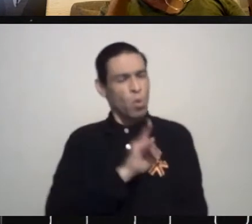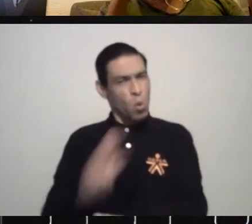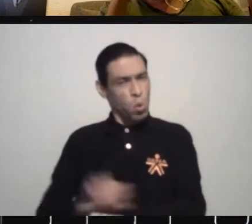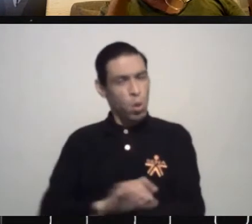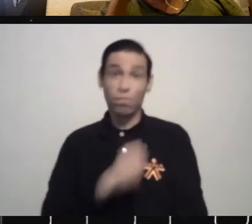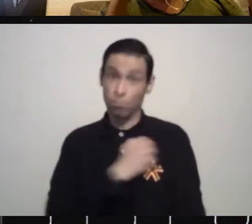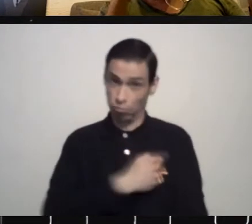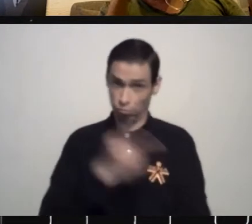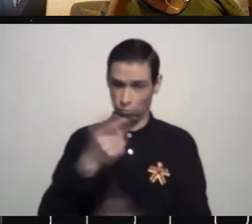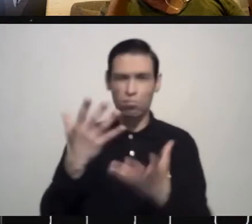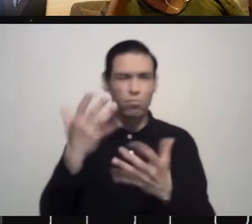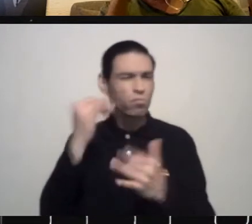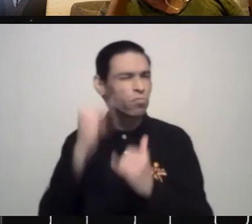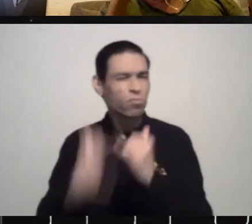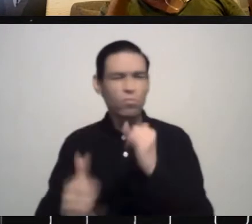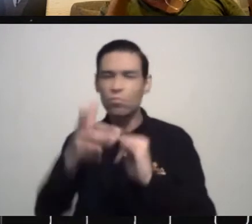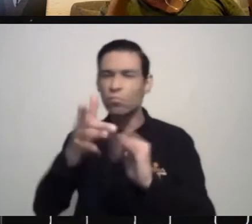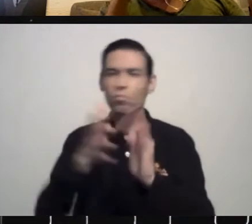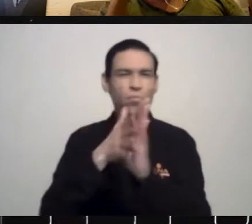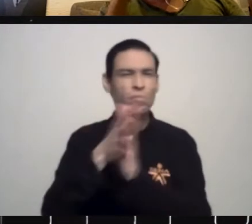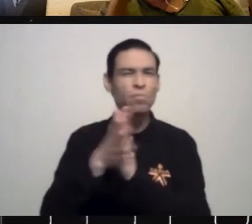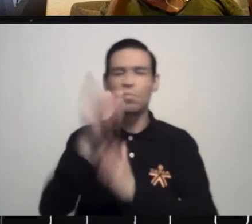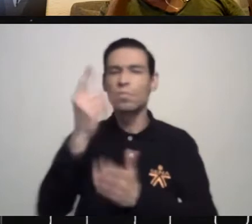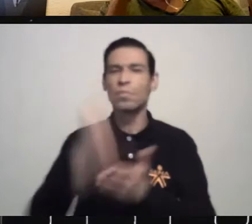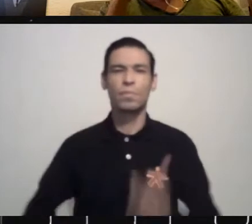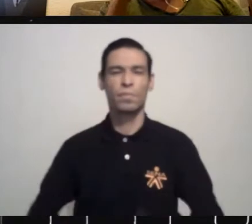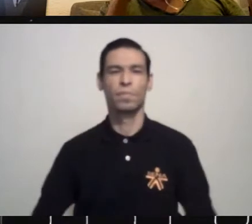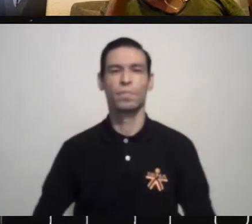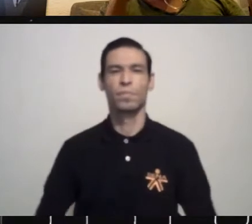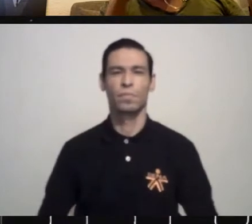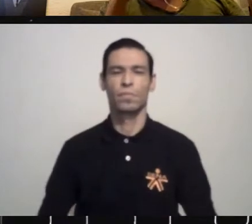pues, ¿qué le quisieran decir a estos muchachos?